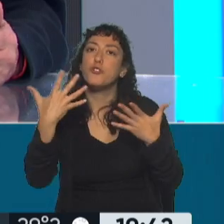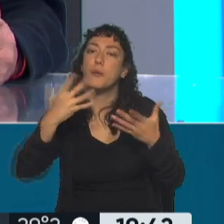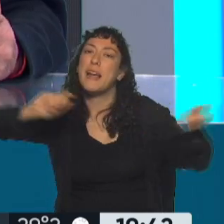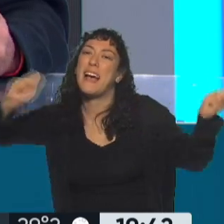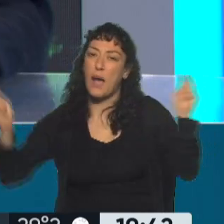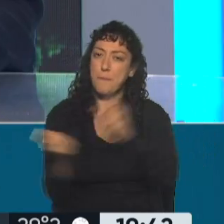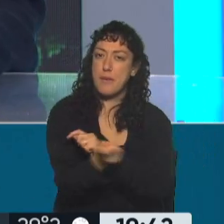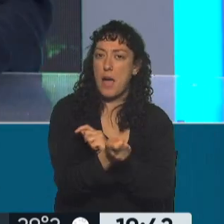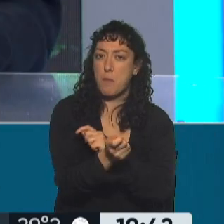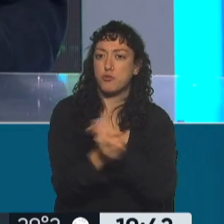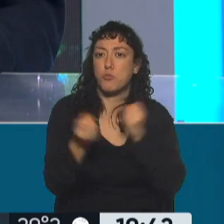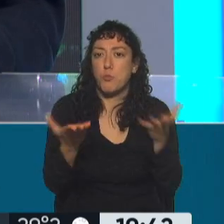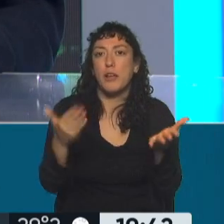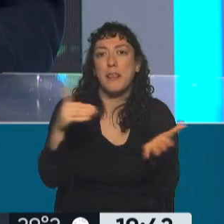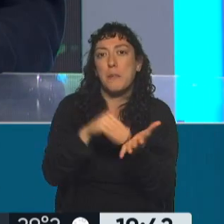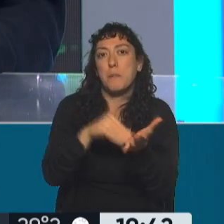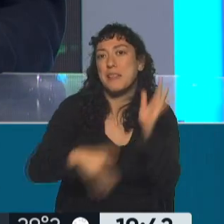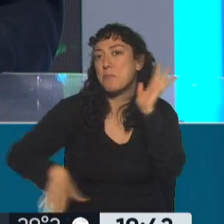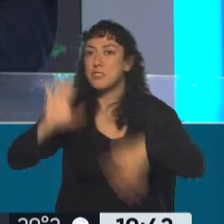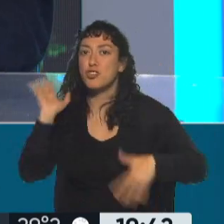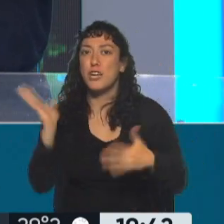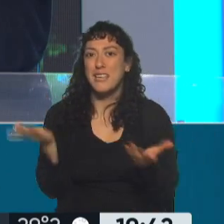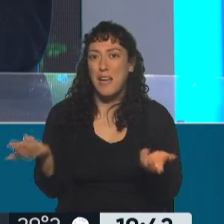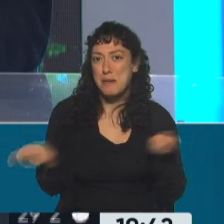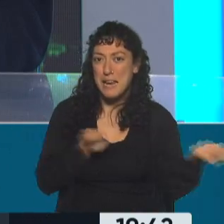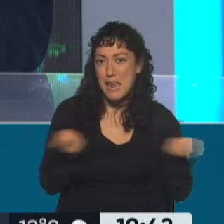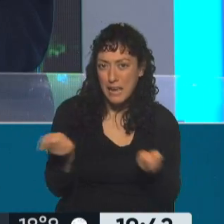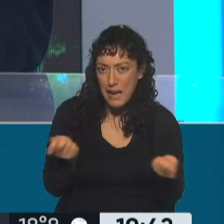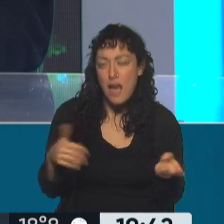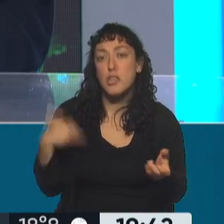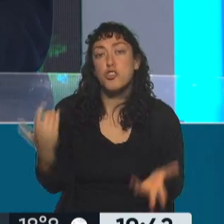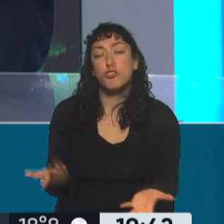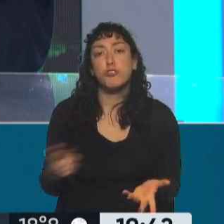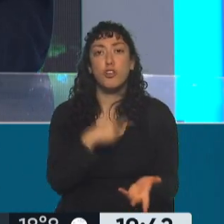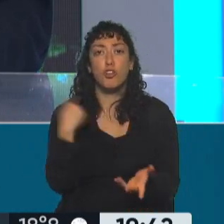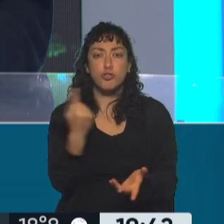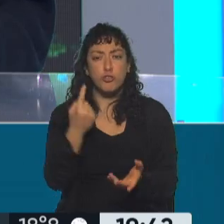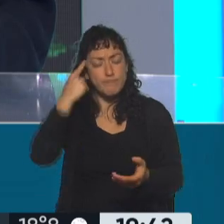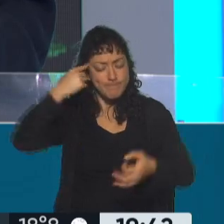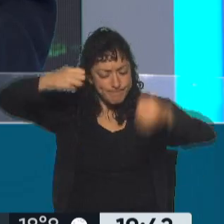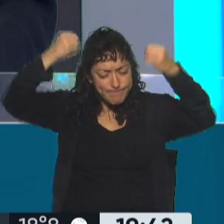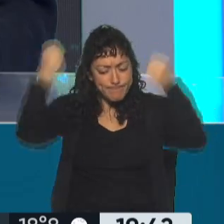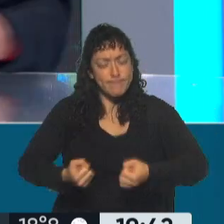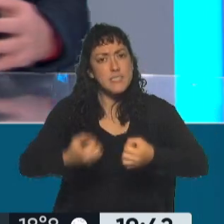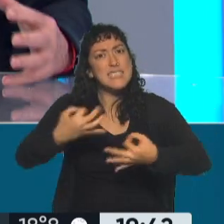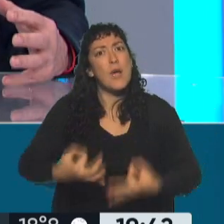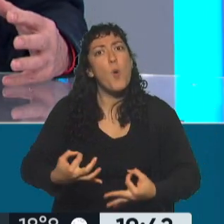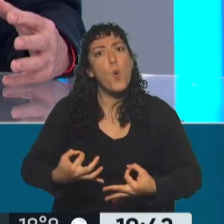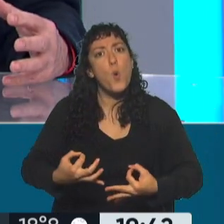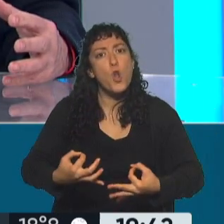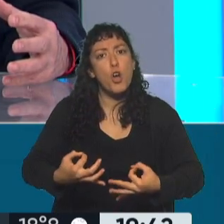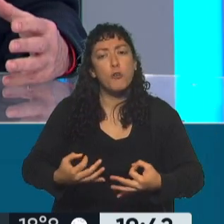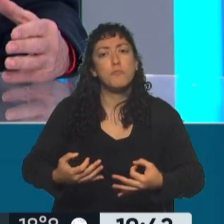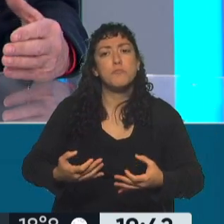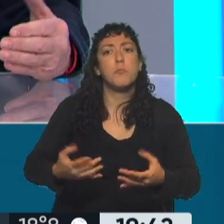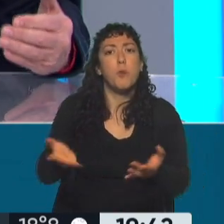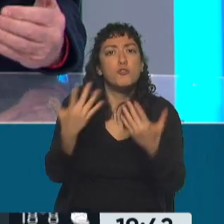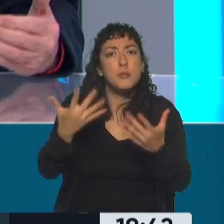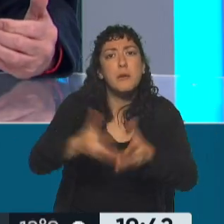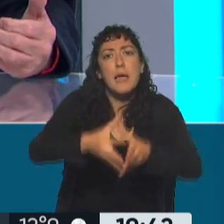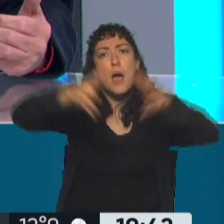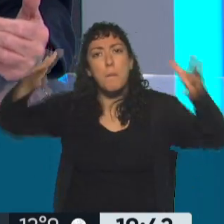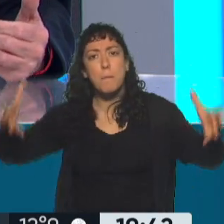bueno, pagando con acumulación de reservas. Ahora, ¿nos van a dejar acumular para poder pagar todo junto,